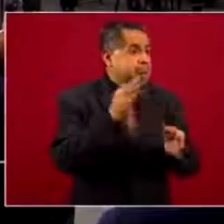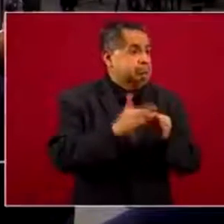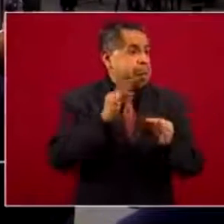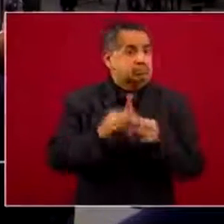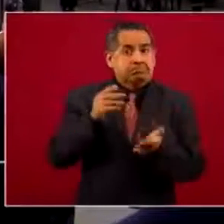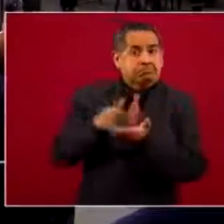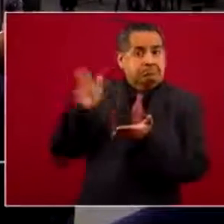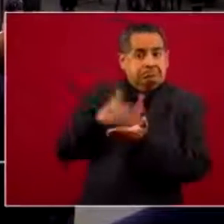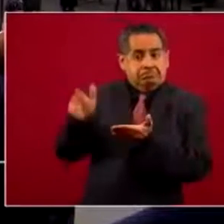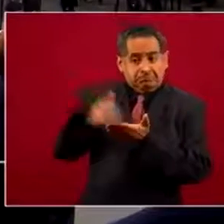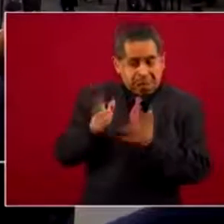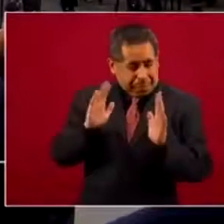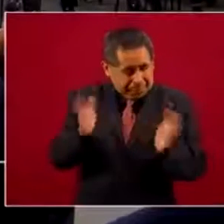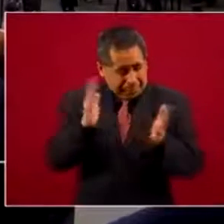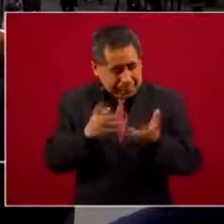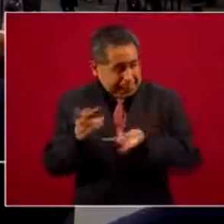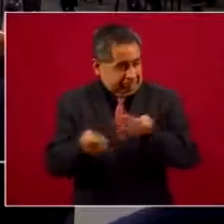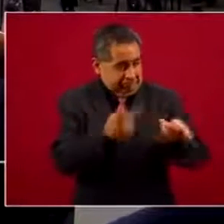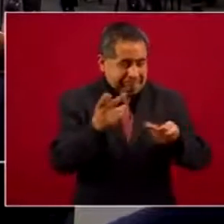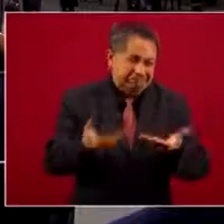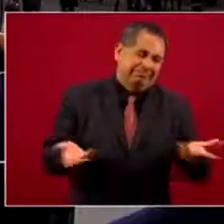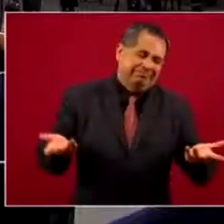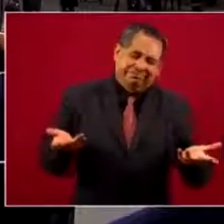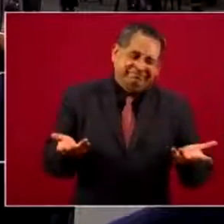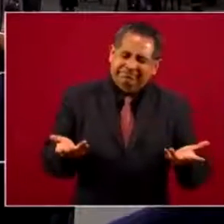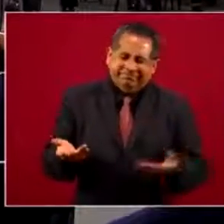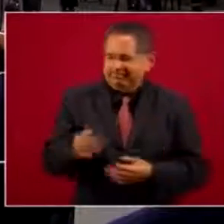en las 9 entidades federativas?